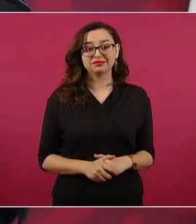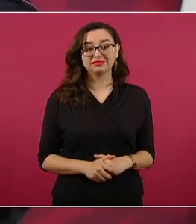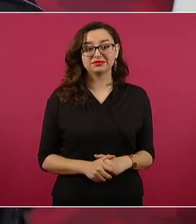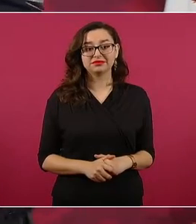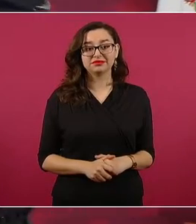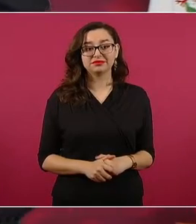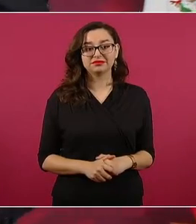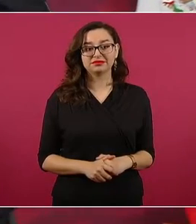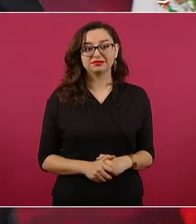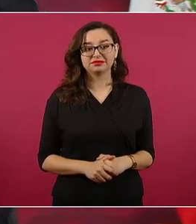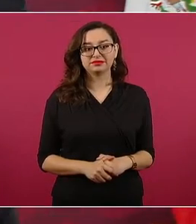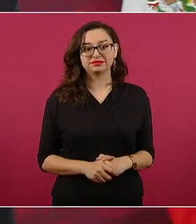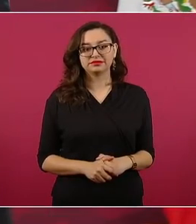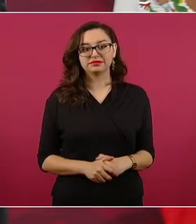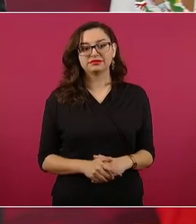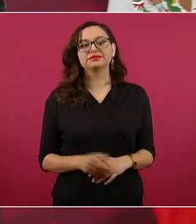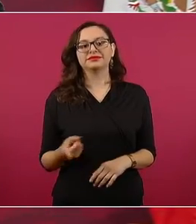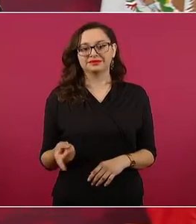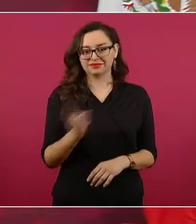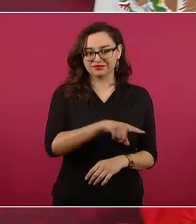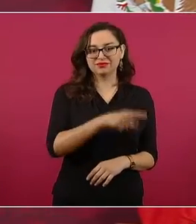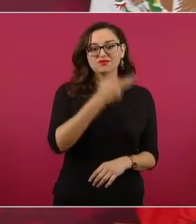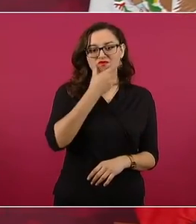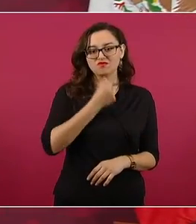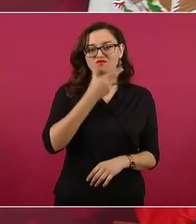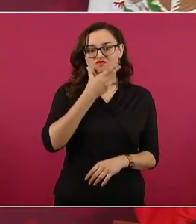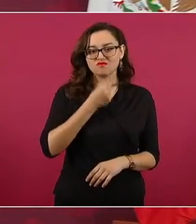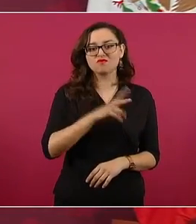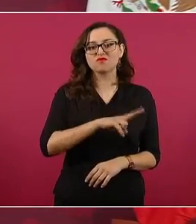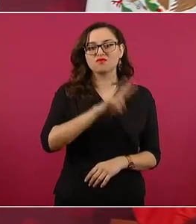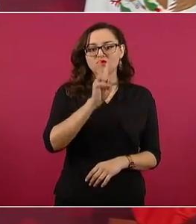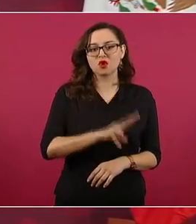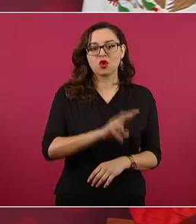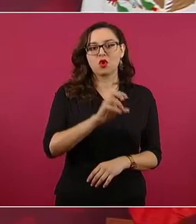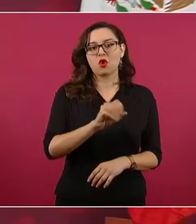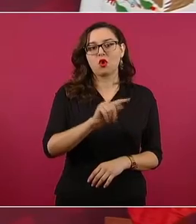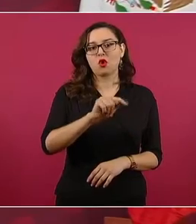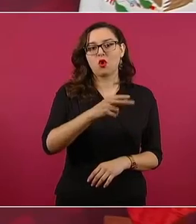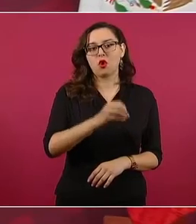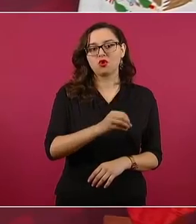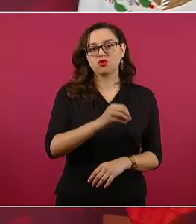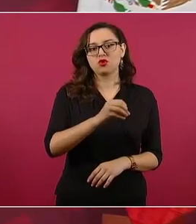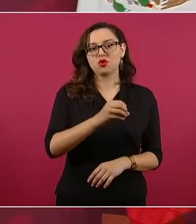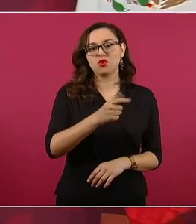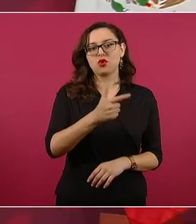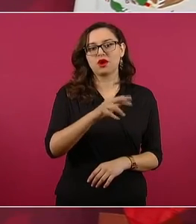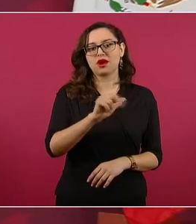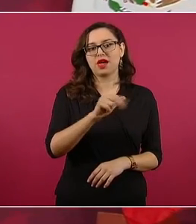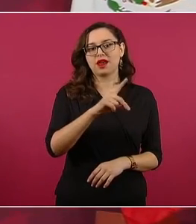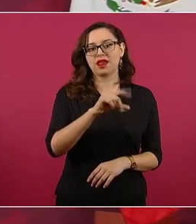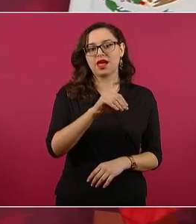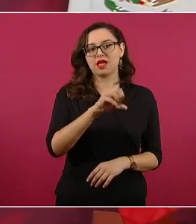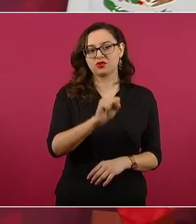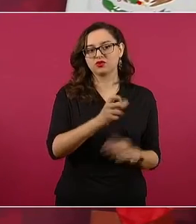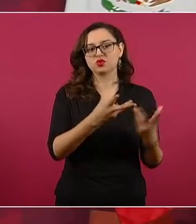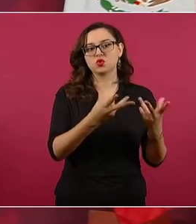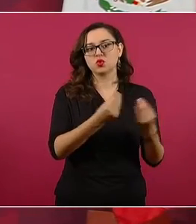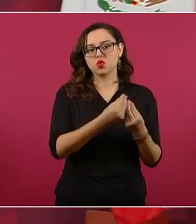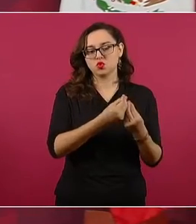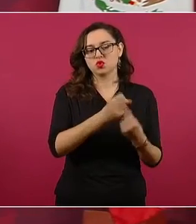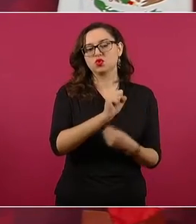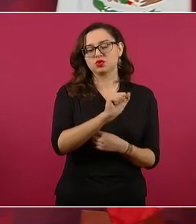es Otto Granados, que era de comunicaciones de Salinas, antes